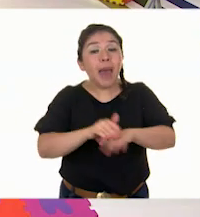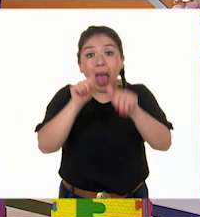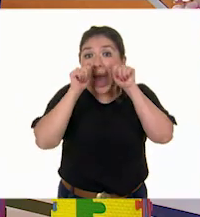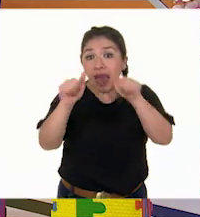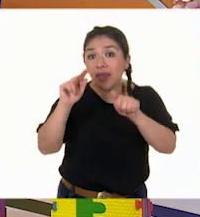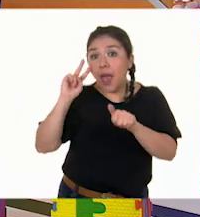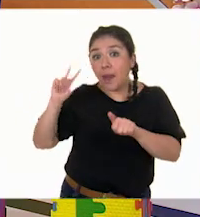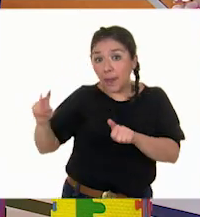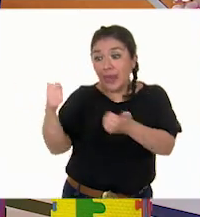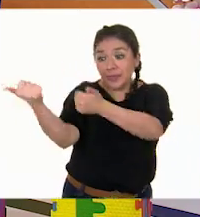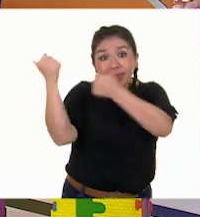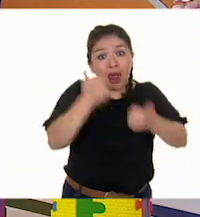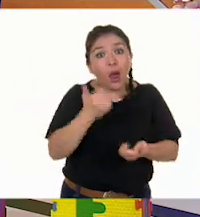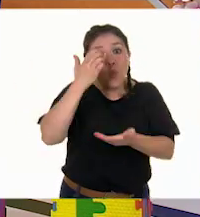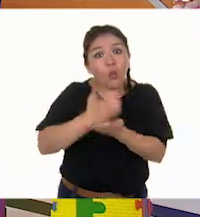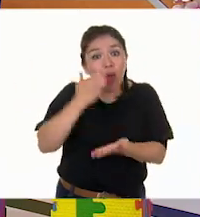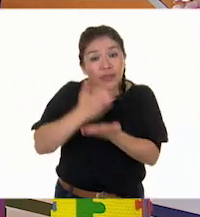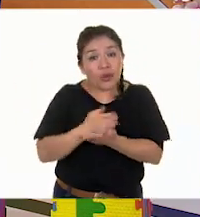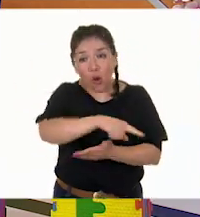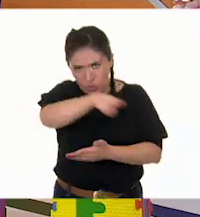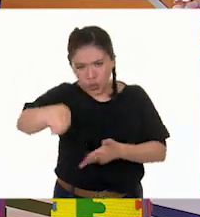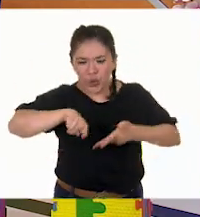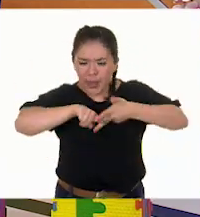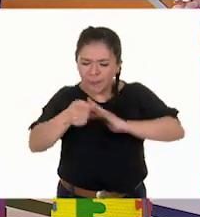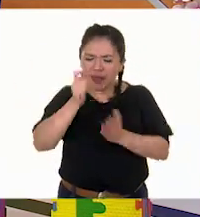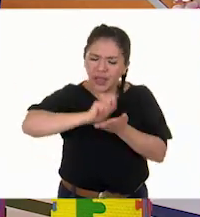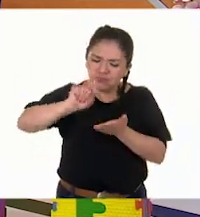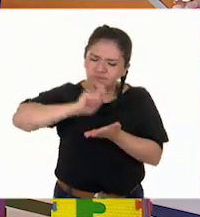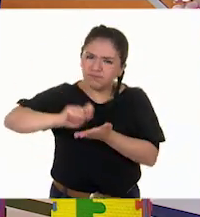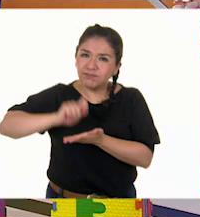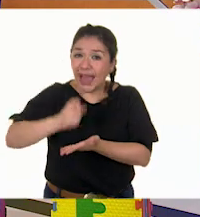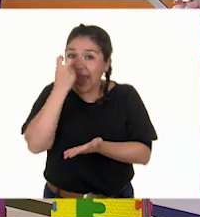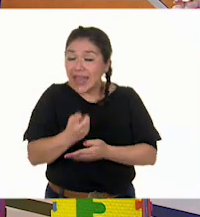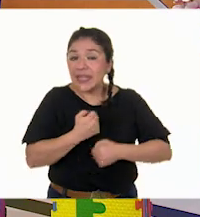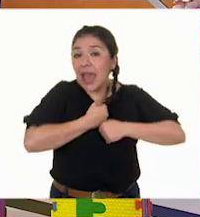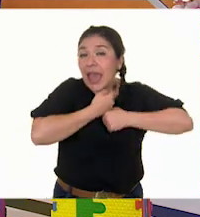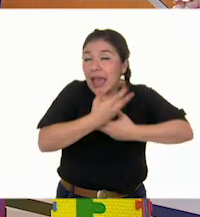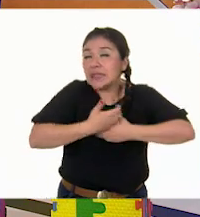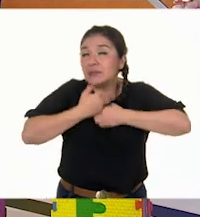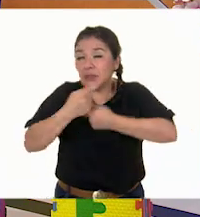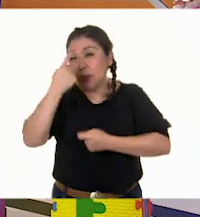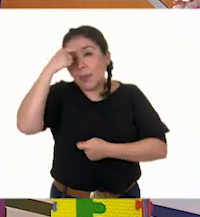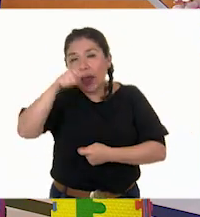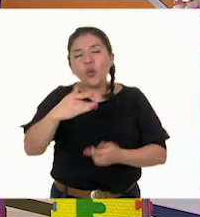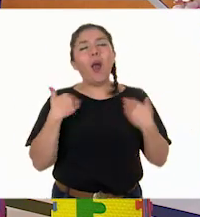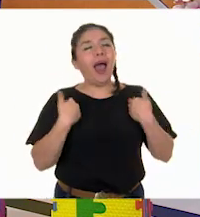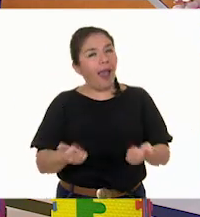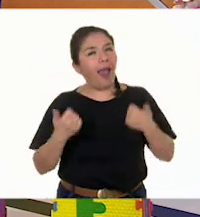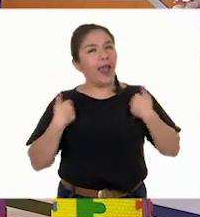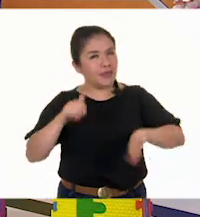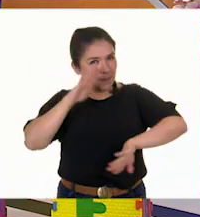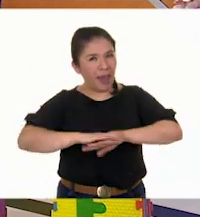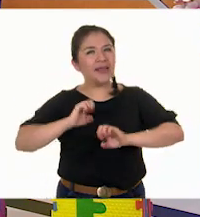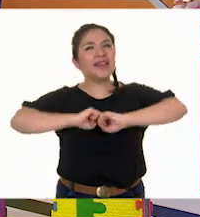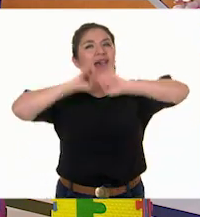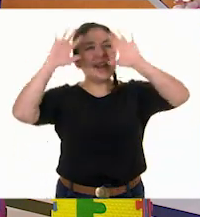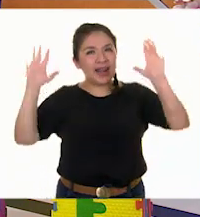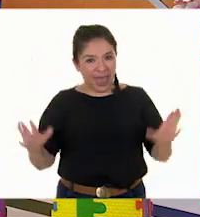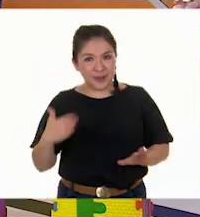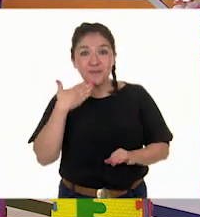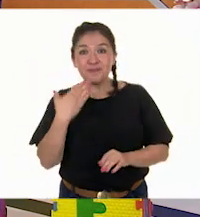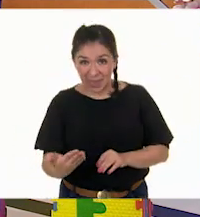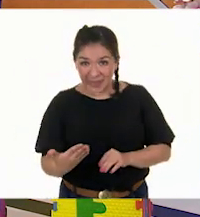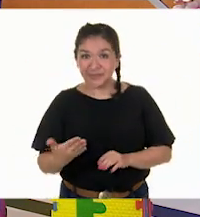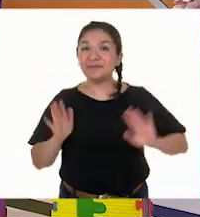atención, tomen su cuaderno para que empiecen a notar esas expresiones y a ustedes les quede su creación literaria